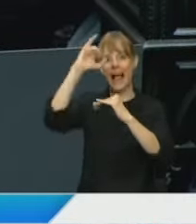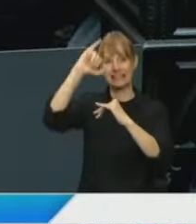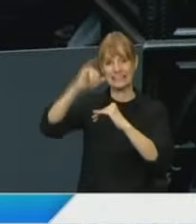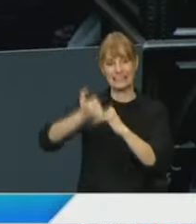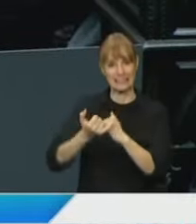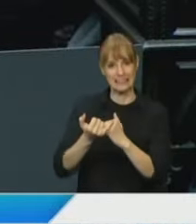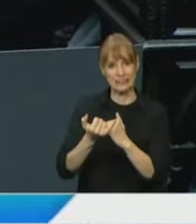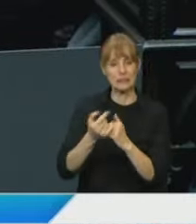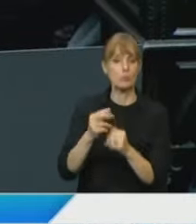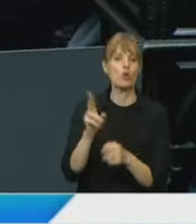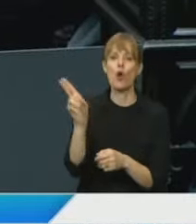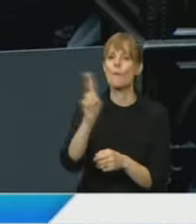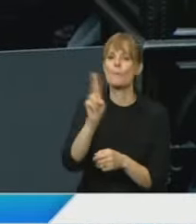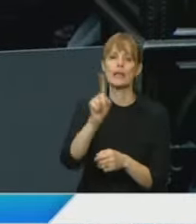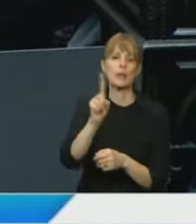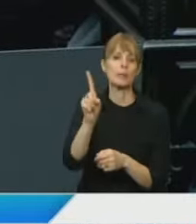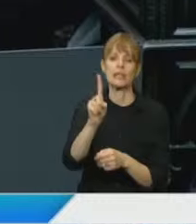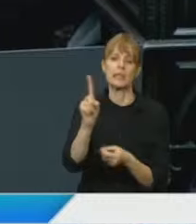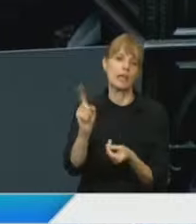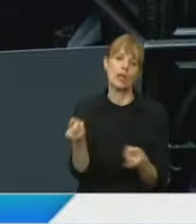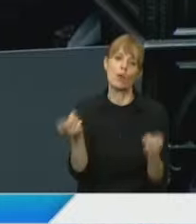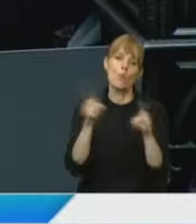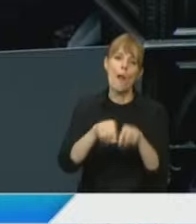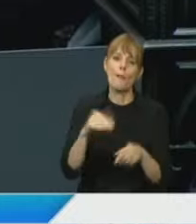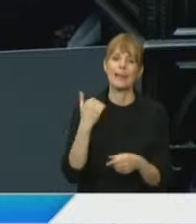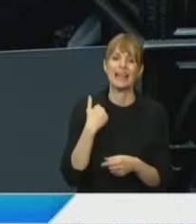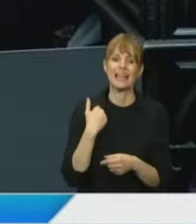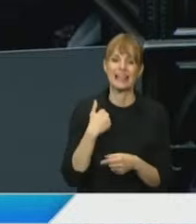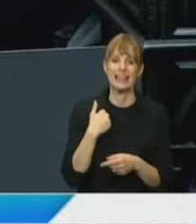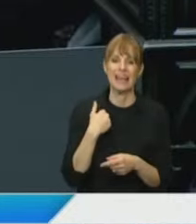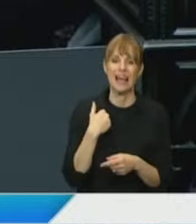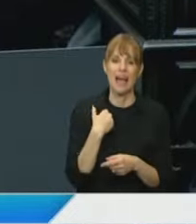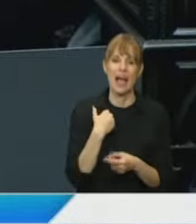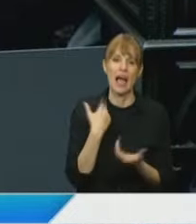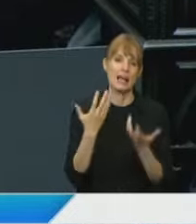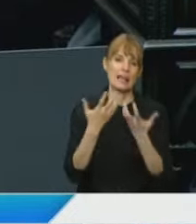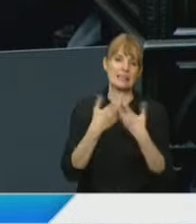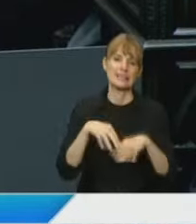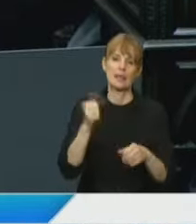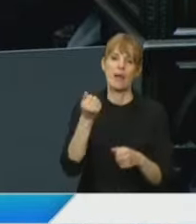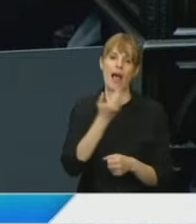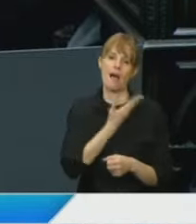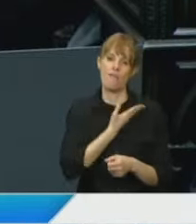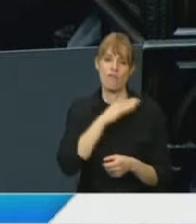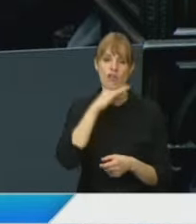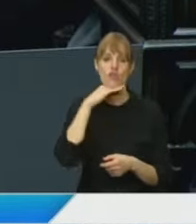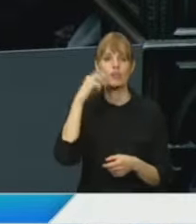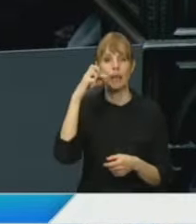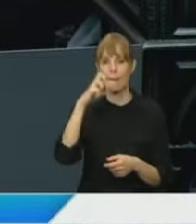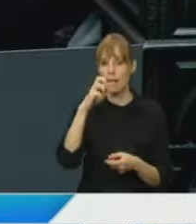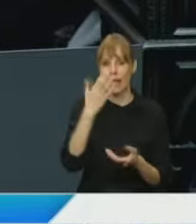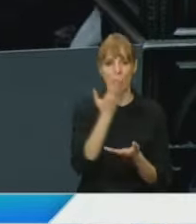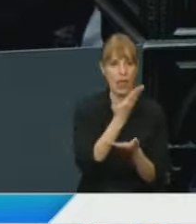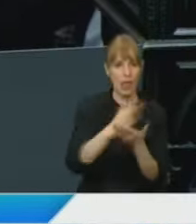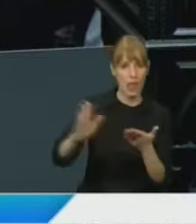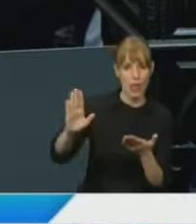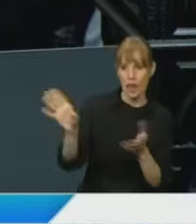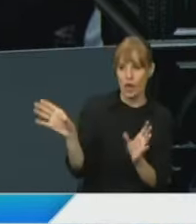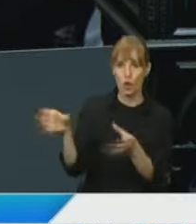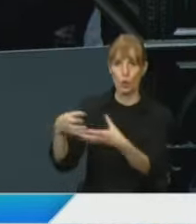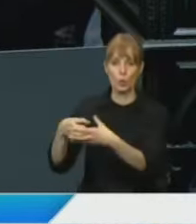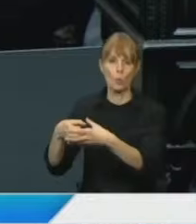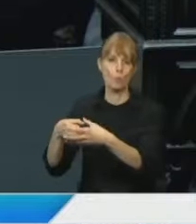no retrocedía y vos, en cambio, en el banco podías sacarle alguna rentabilidad. Sí. Entonces no es solamente el